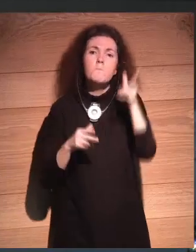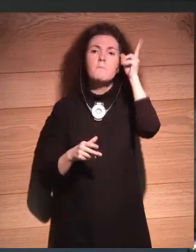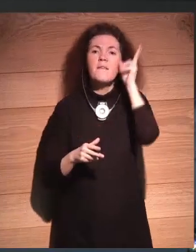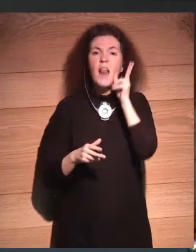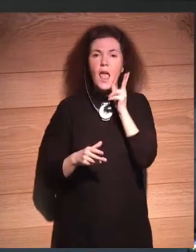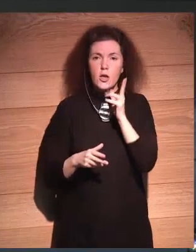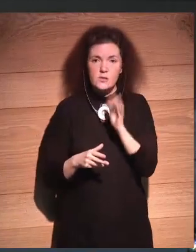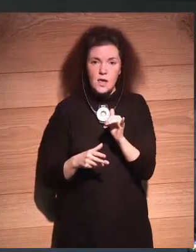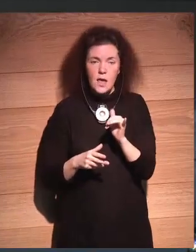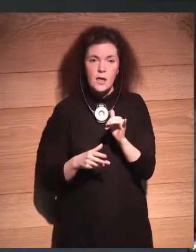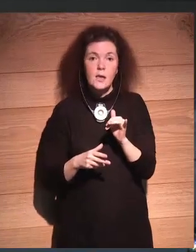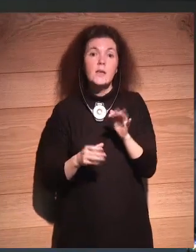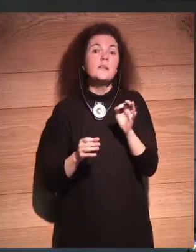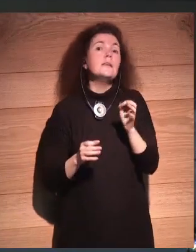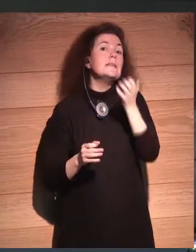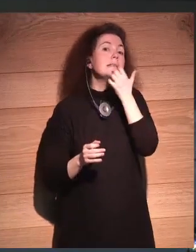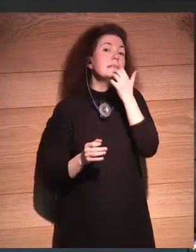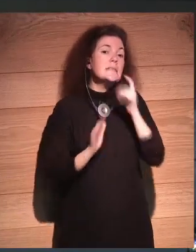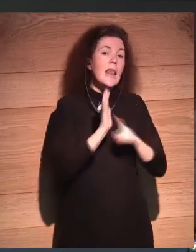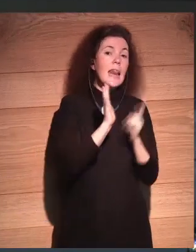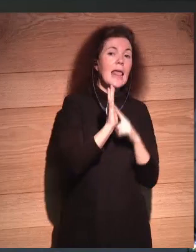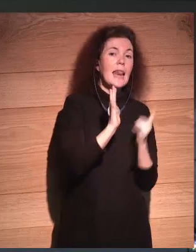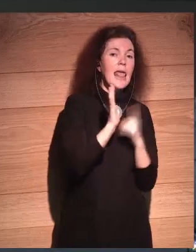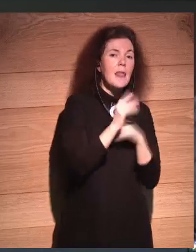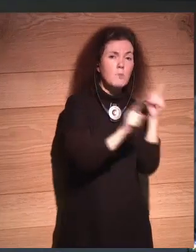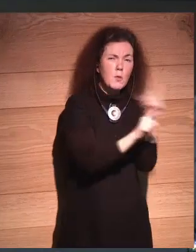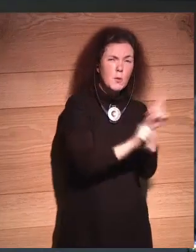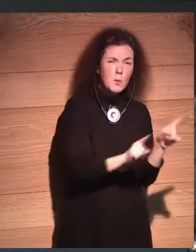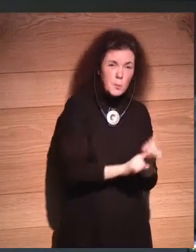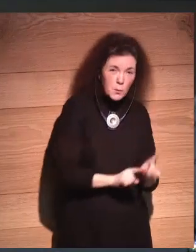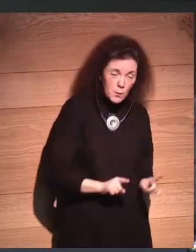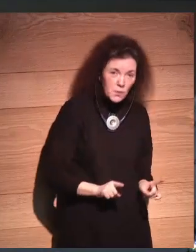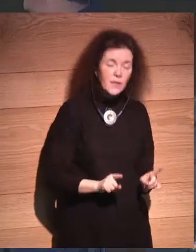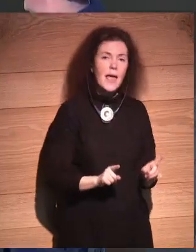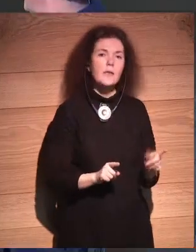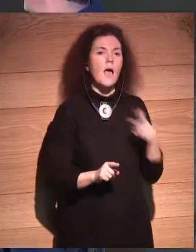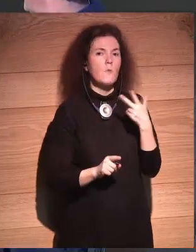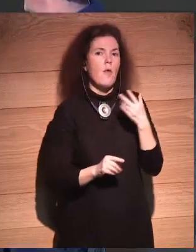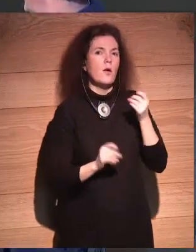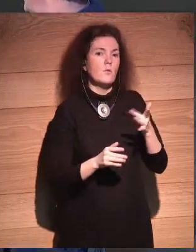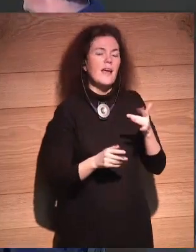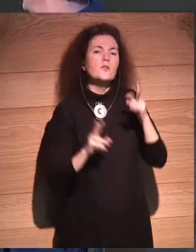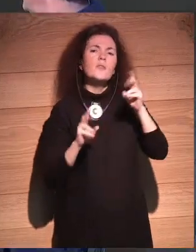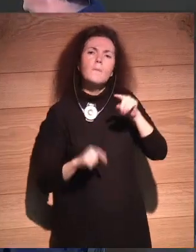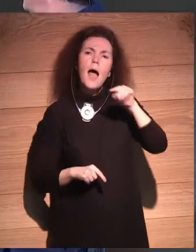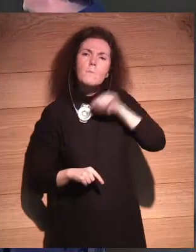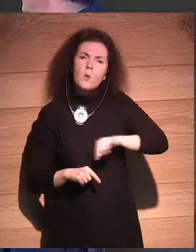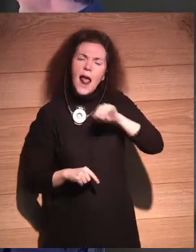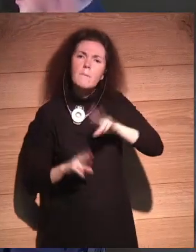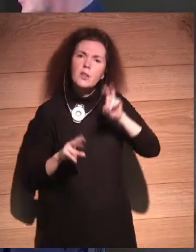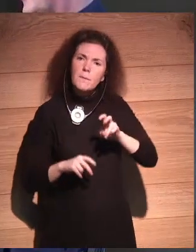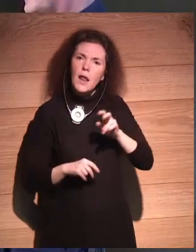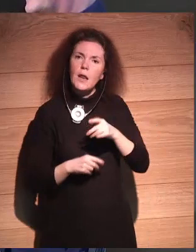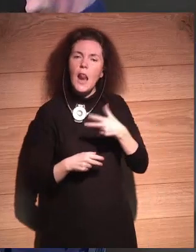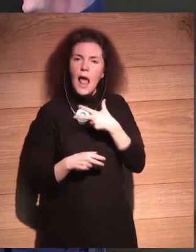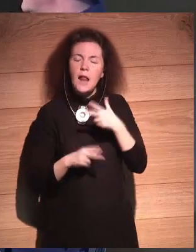privilegios y les iría muchísimo mejor si hacemos miles de leyes de prohibición. Es una cuestión legal, pero también moral y práctica, así que es un tema muy difícil,